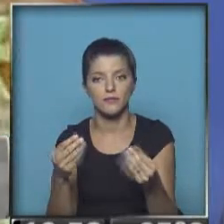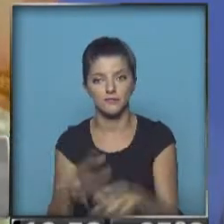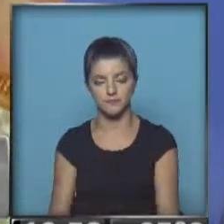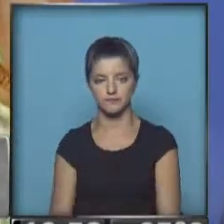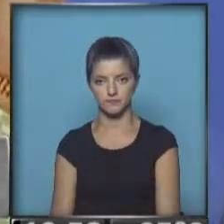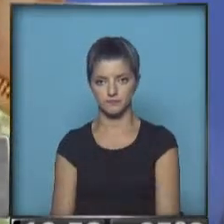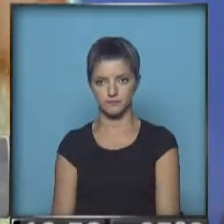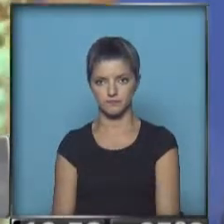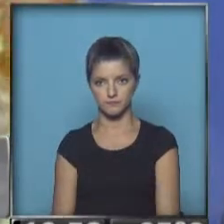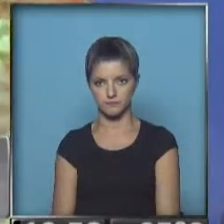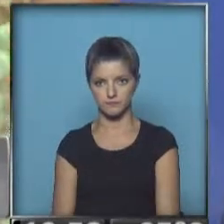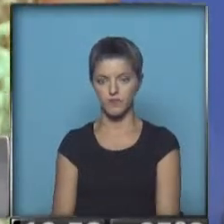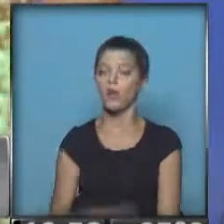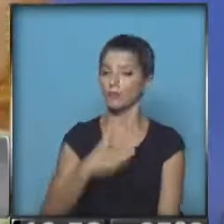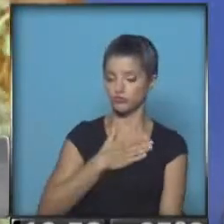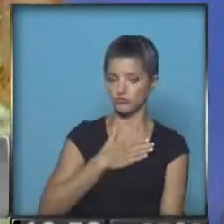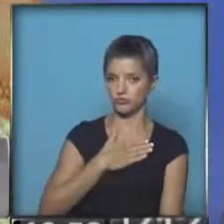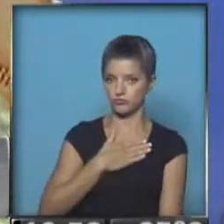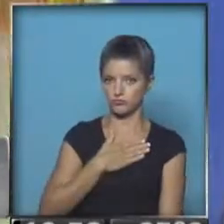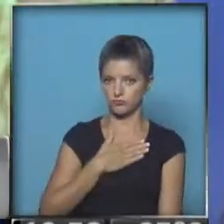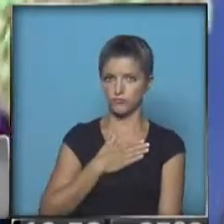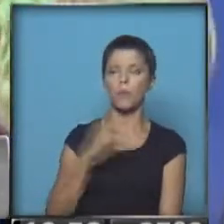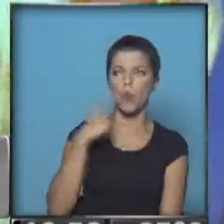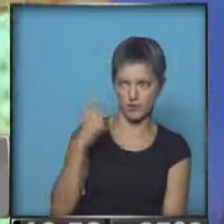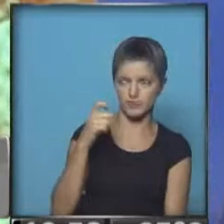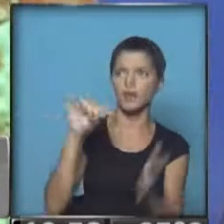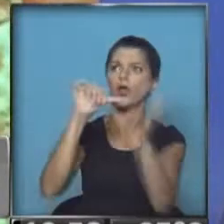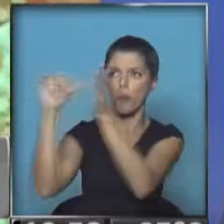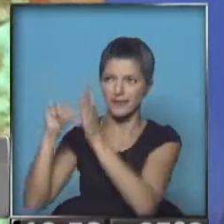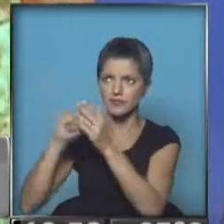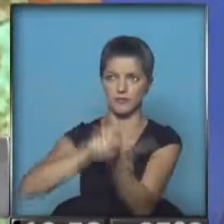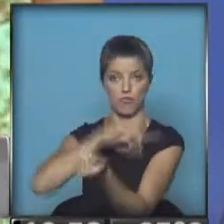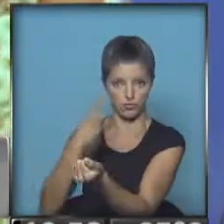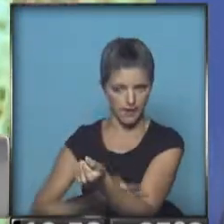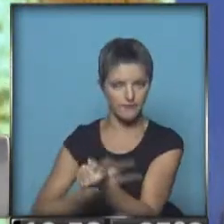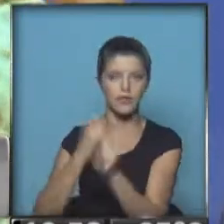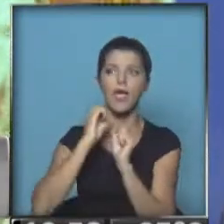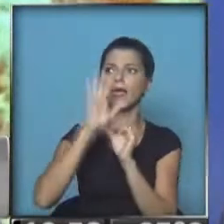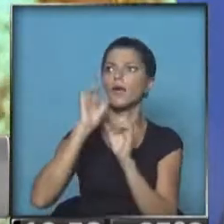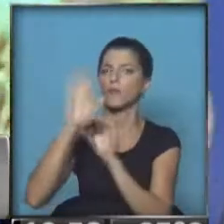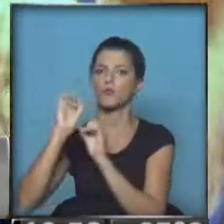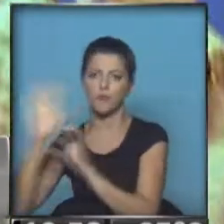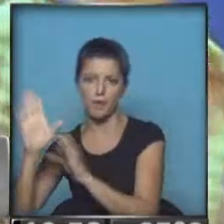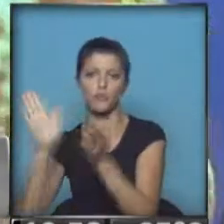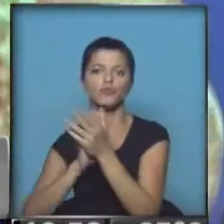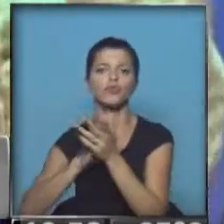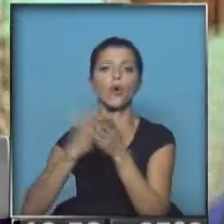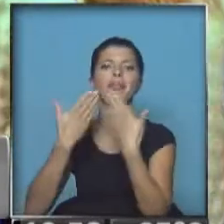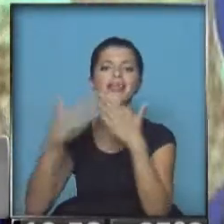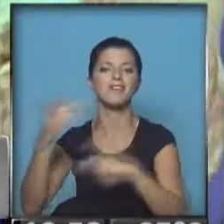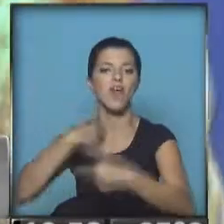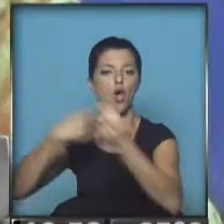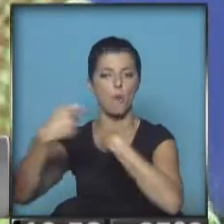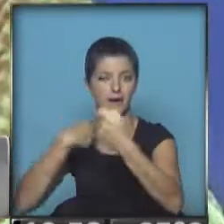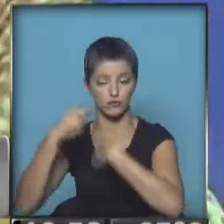Porque veíamos que los grandes países exportadores de la doctrina del libre comercio y exportadores de